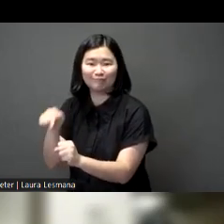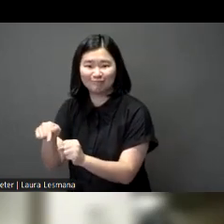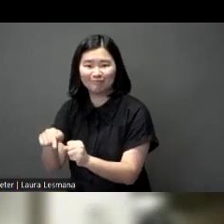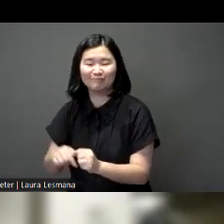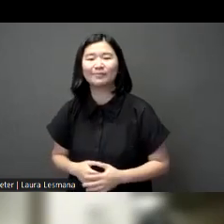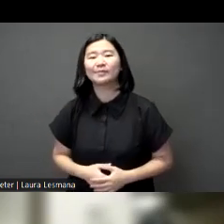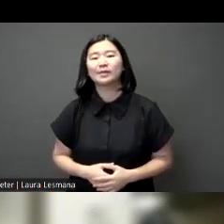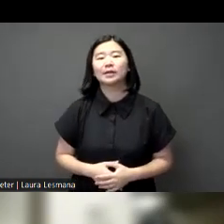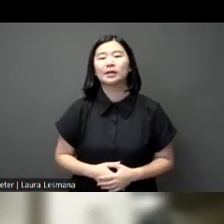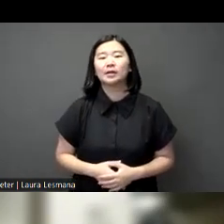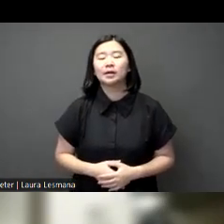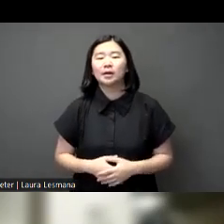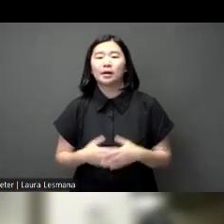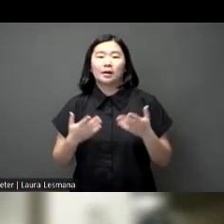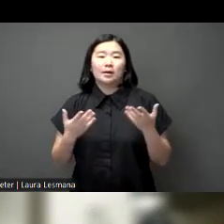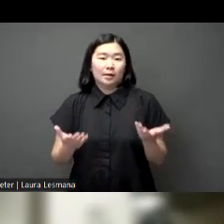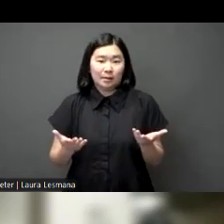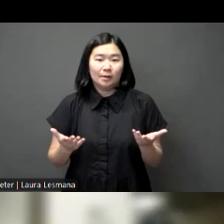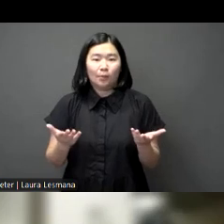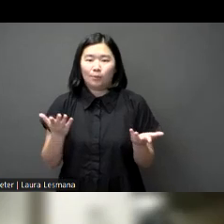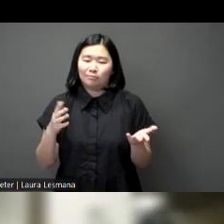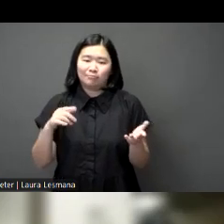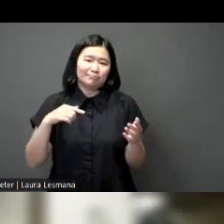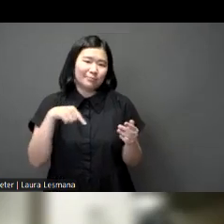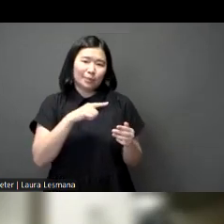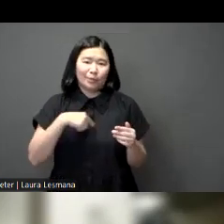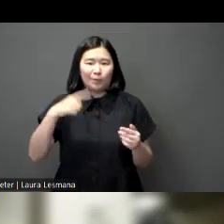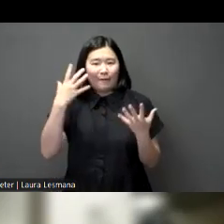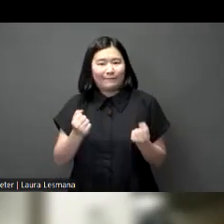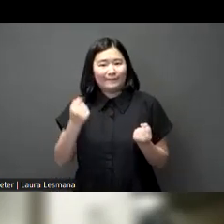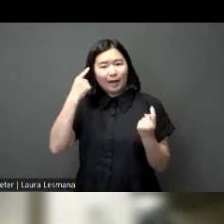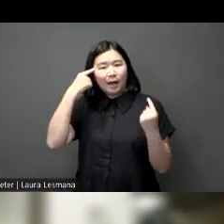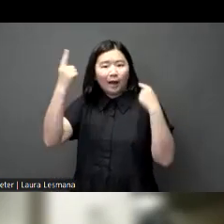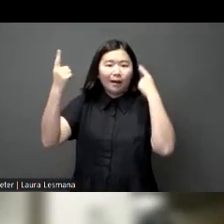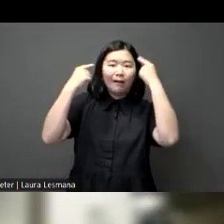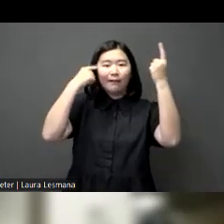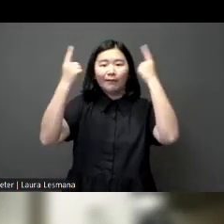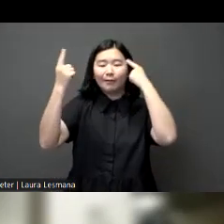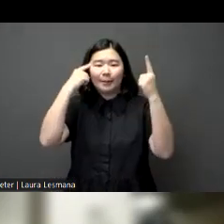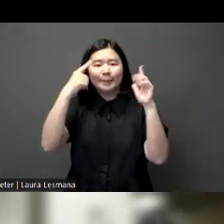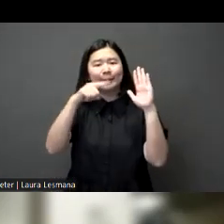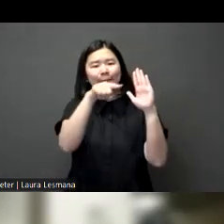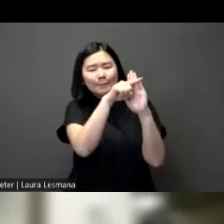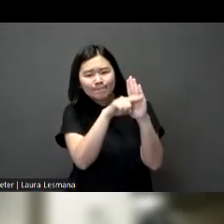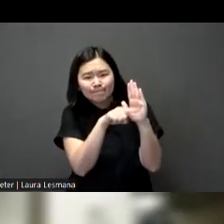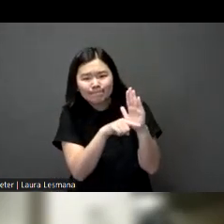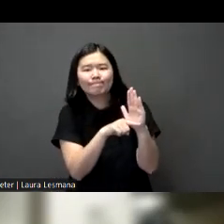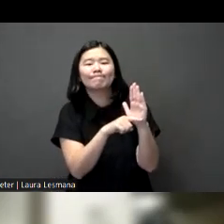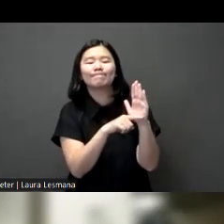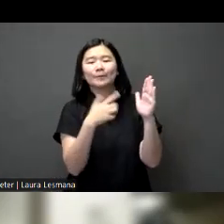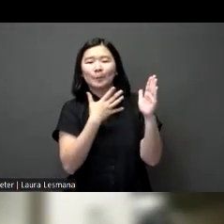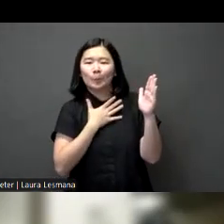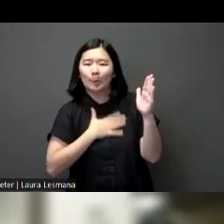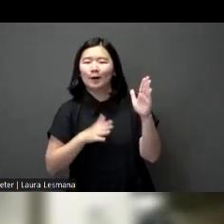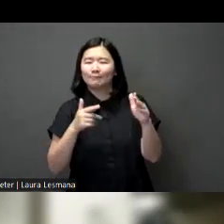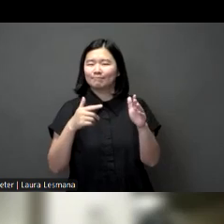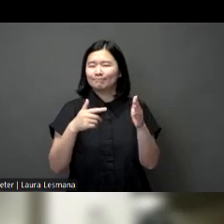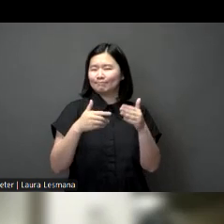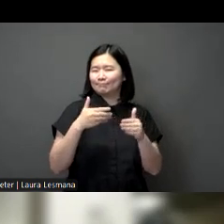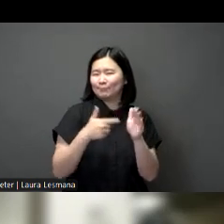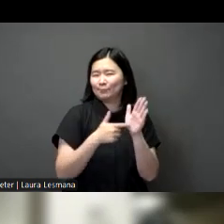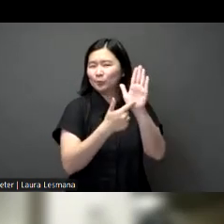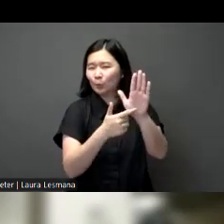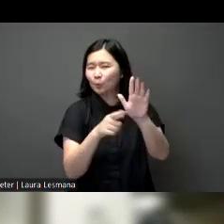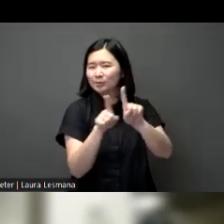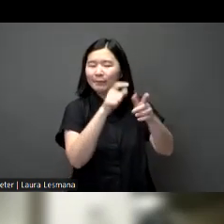este trabajo de la remirada de este nodo de programa de cáncer cervicuterino participan dos regiones, la